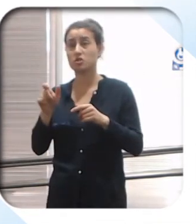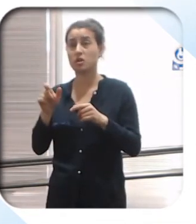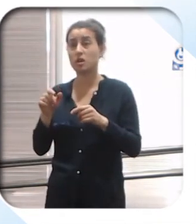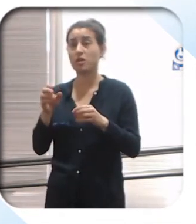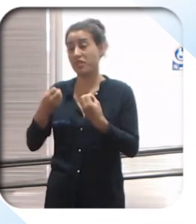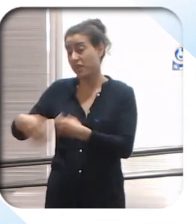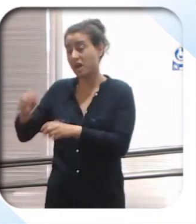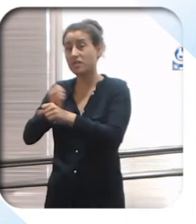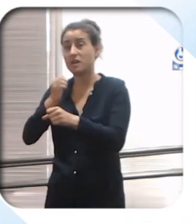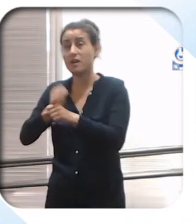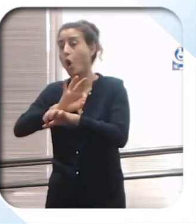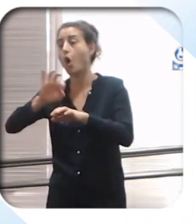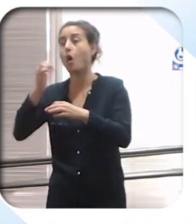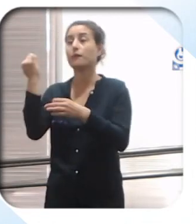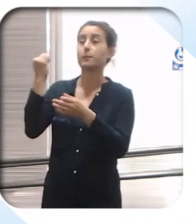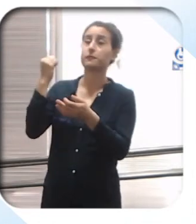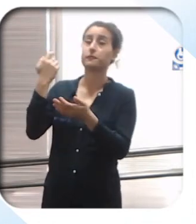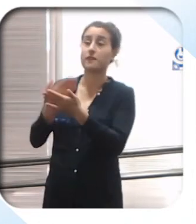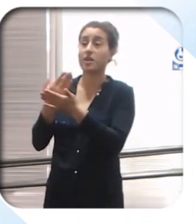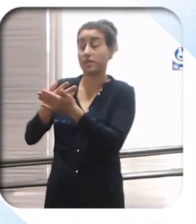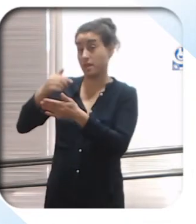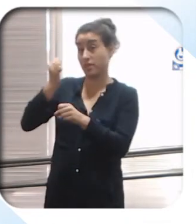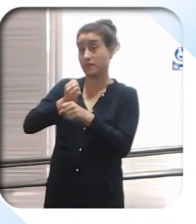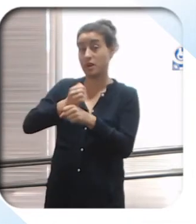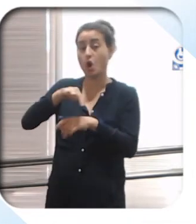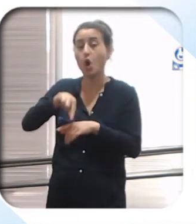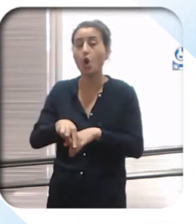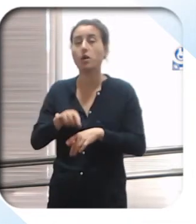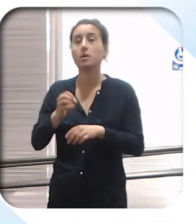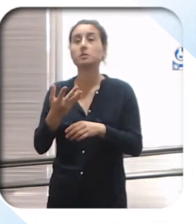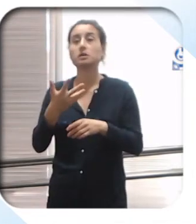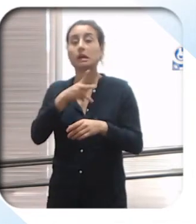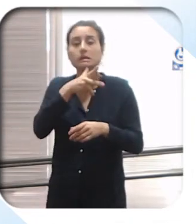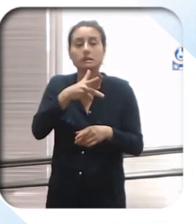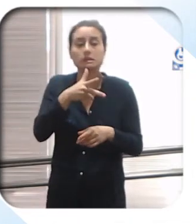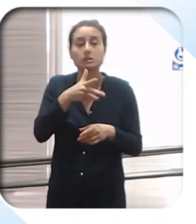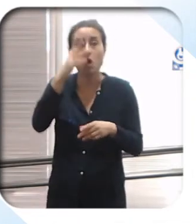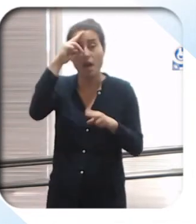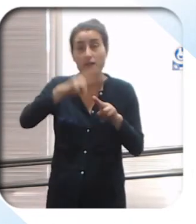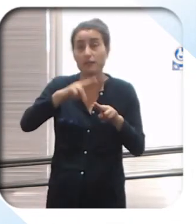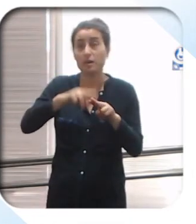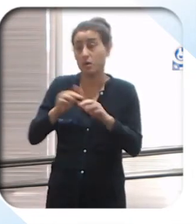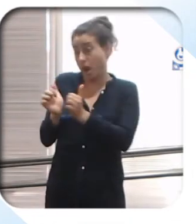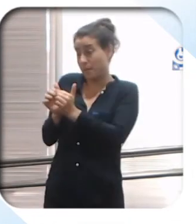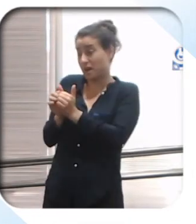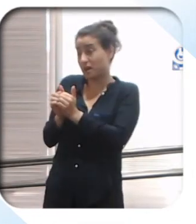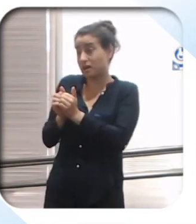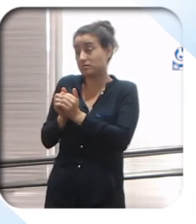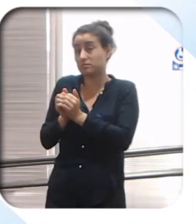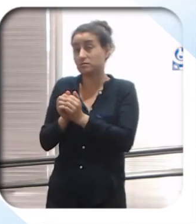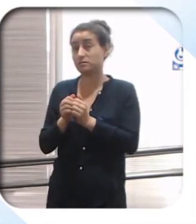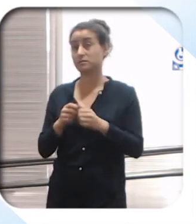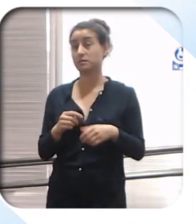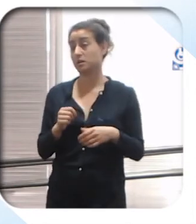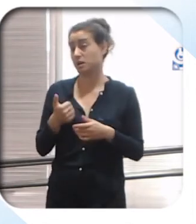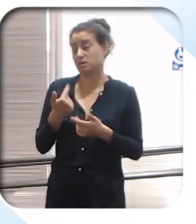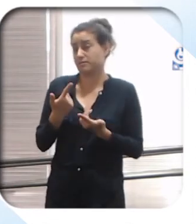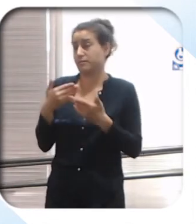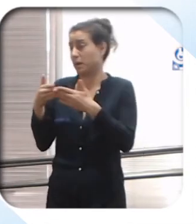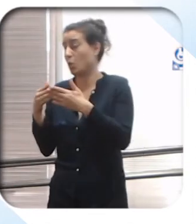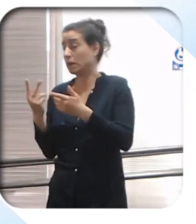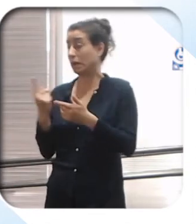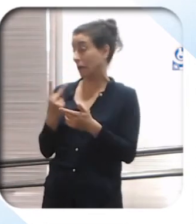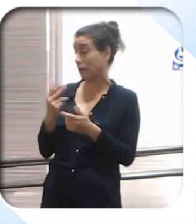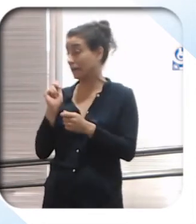de trabajar o faltar al trabajo hoy por hoy porque tiene el hijo enfermo, en una pareja casi que no se dialoga y de